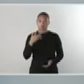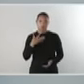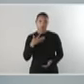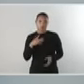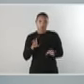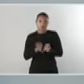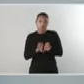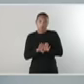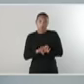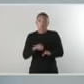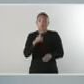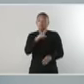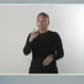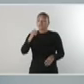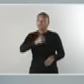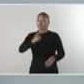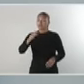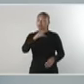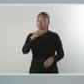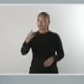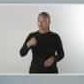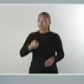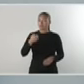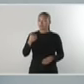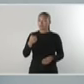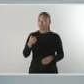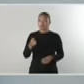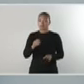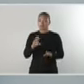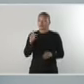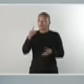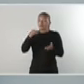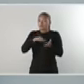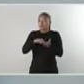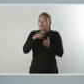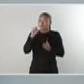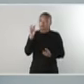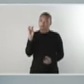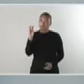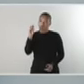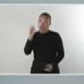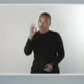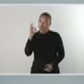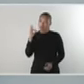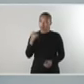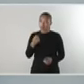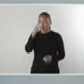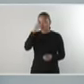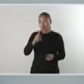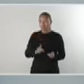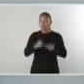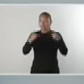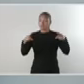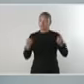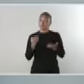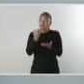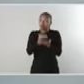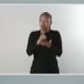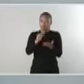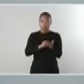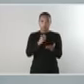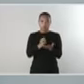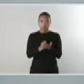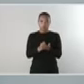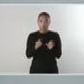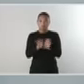solo sean destinados uno punto noventa y tres pesos para el desarrollo económico de Tamaulipas y que por increíble que